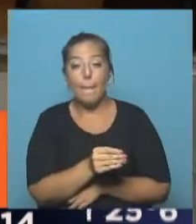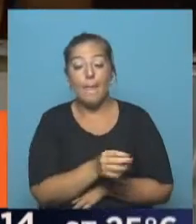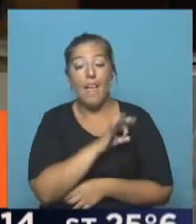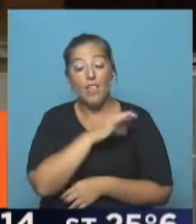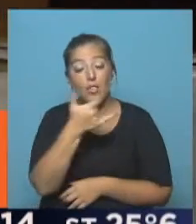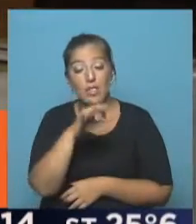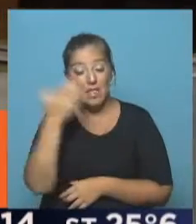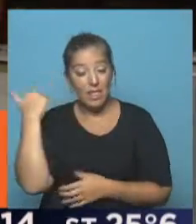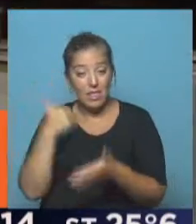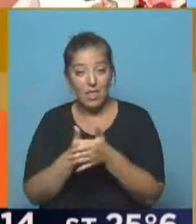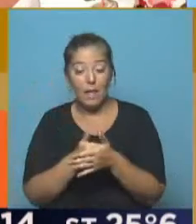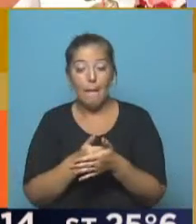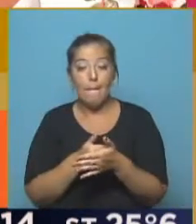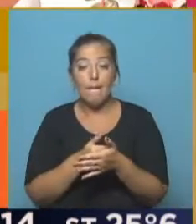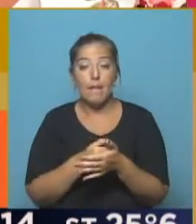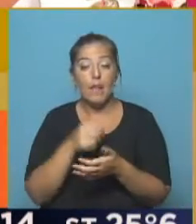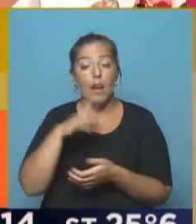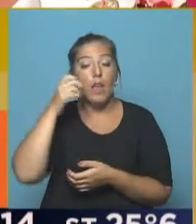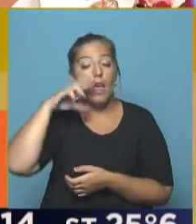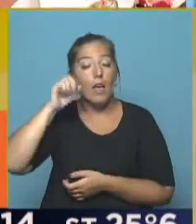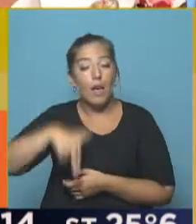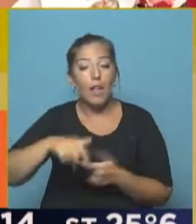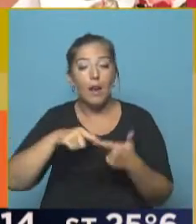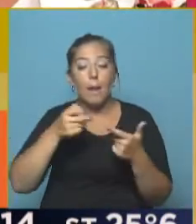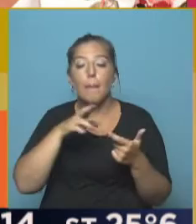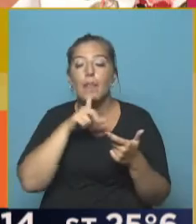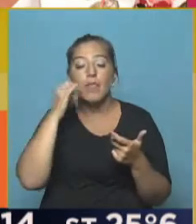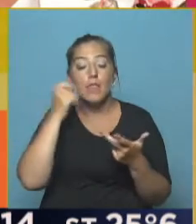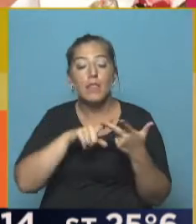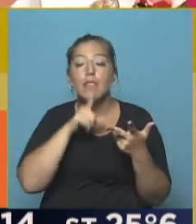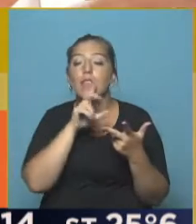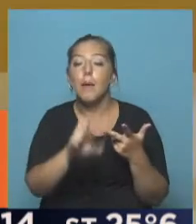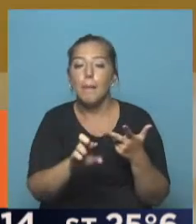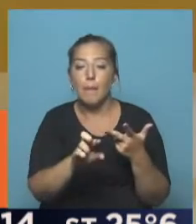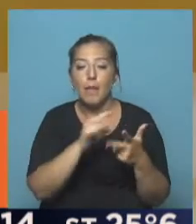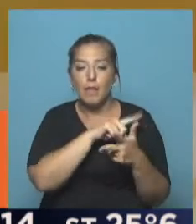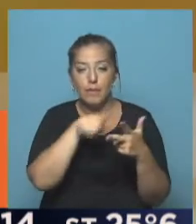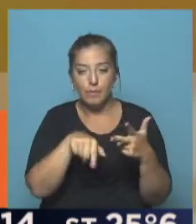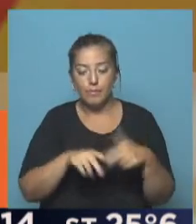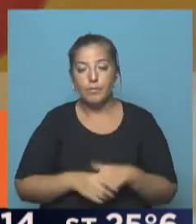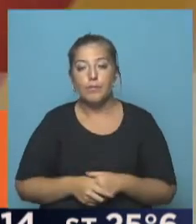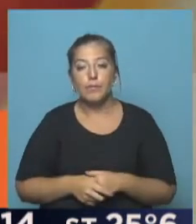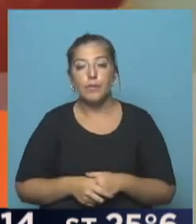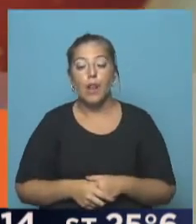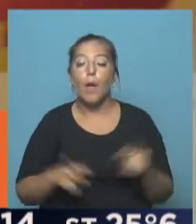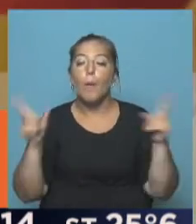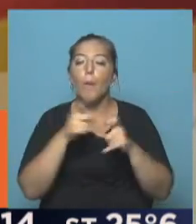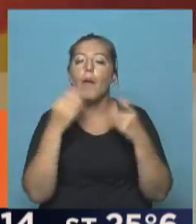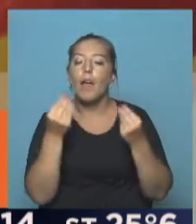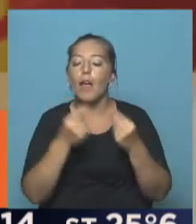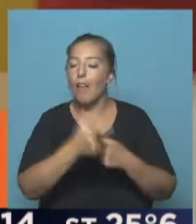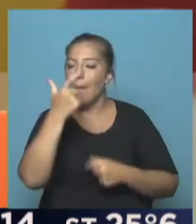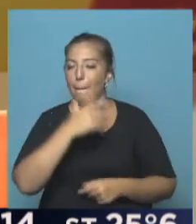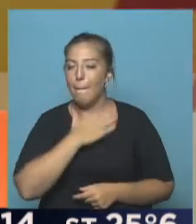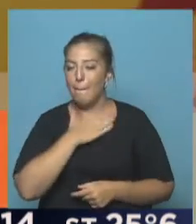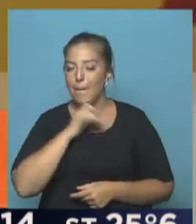del 60. Goldwater, Reagan, Tea Party, Trump. Hay una cierta coherencia. Claro. El problema es la personalidad